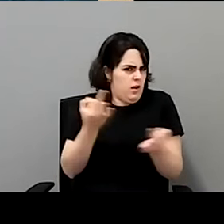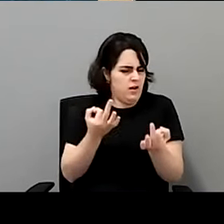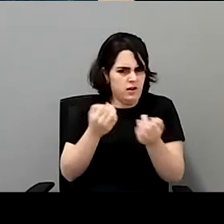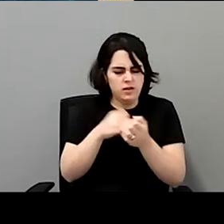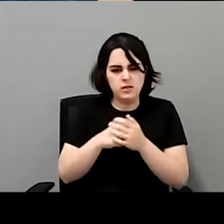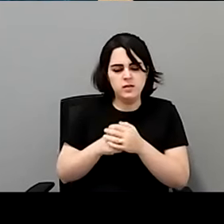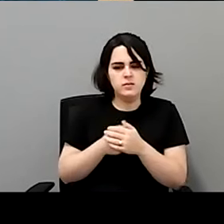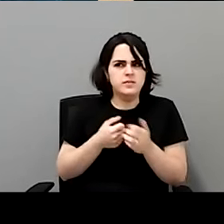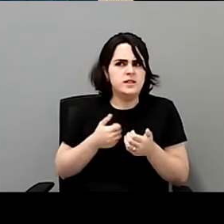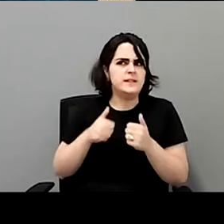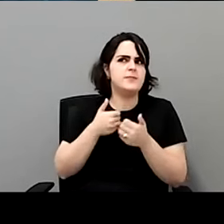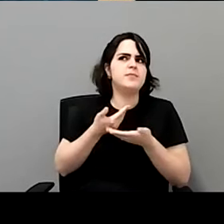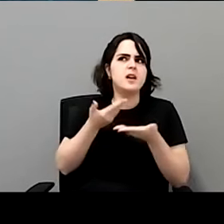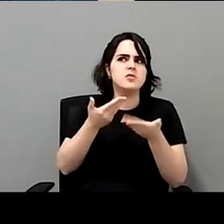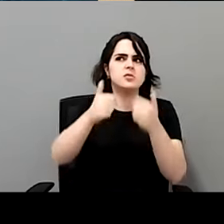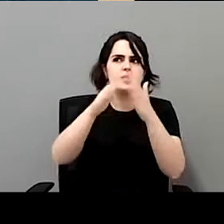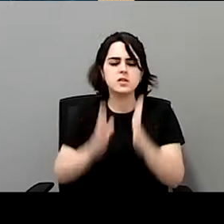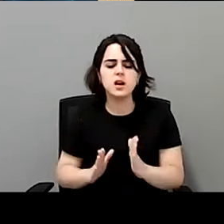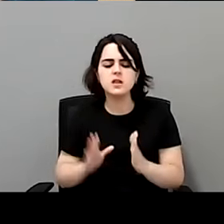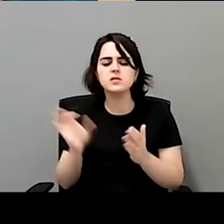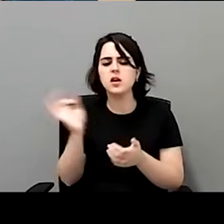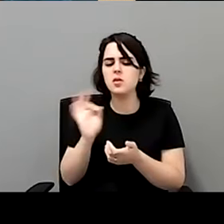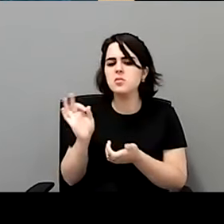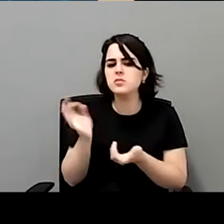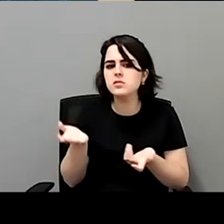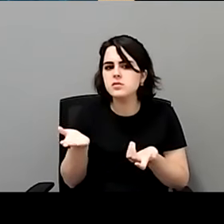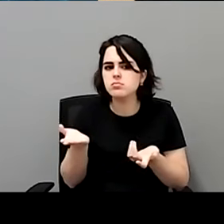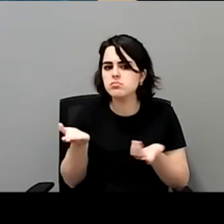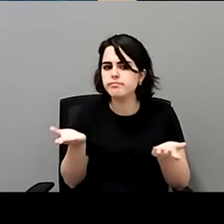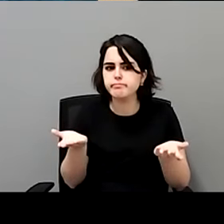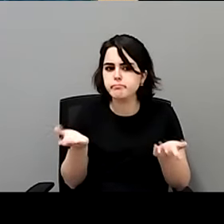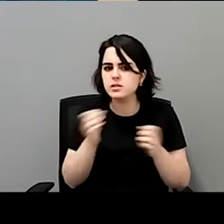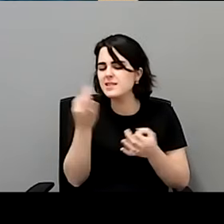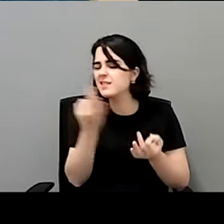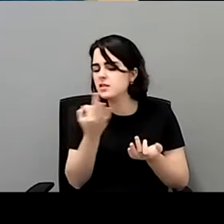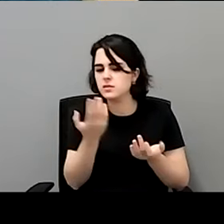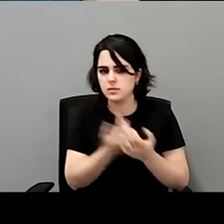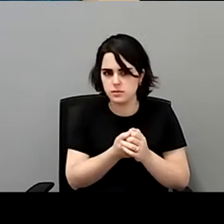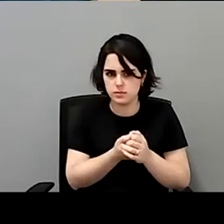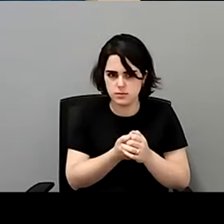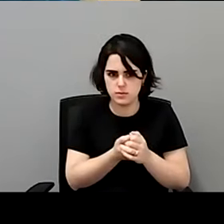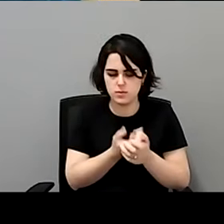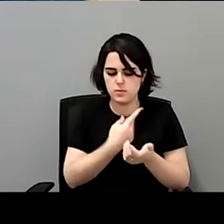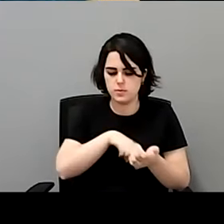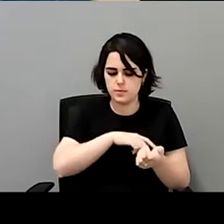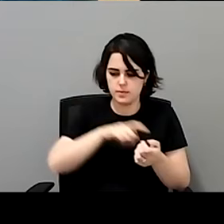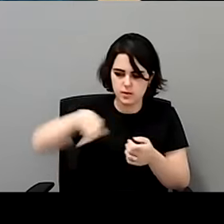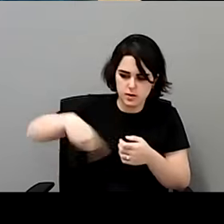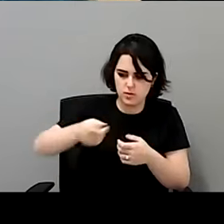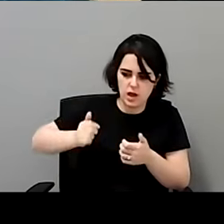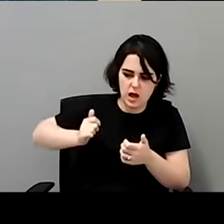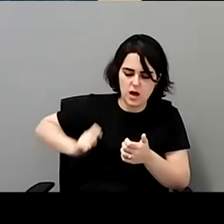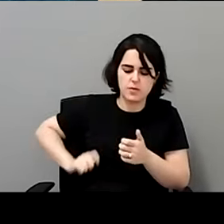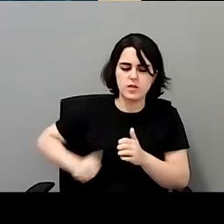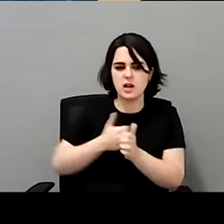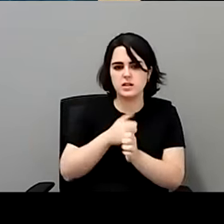a domicilio, cuidadoras, ¿qué es lo que son? Son asistentes personales. Pero